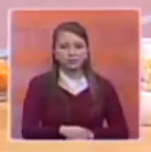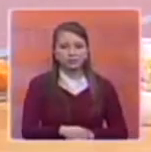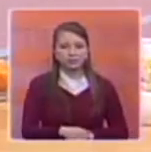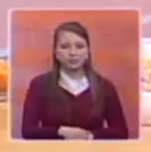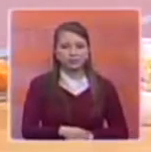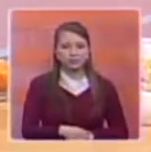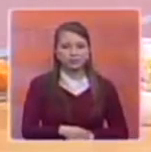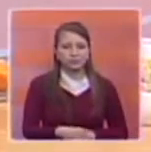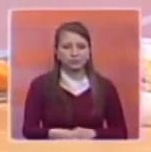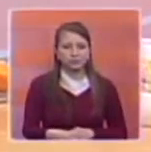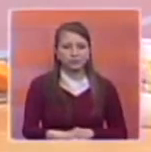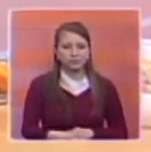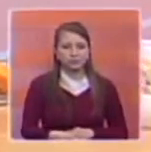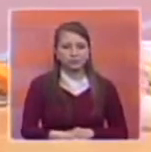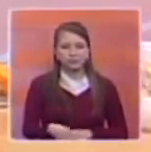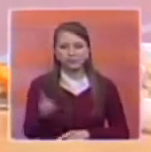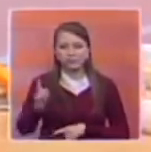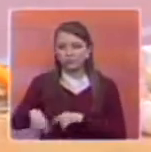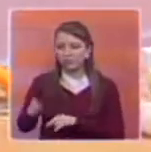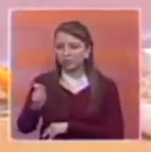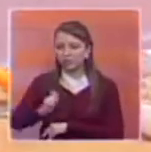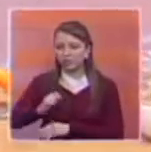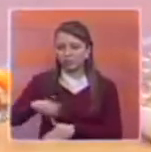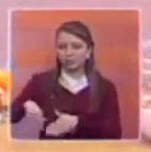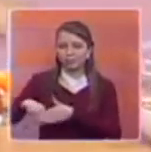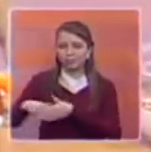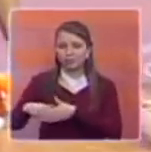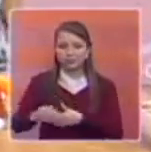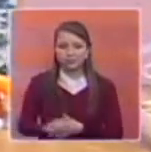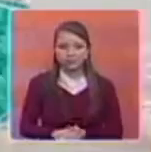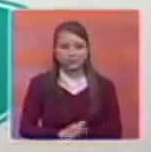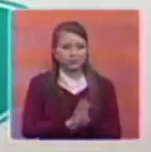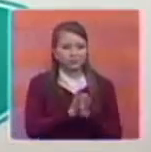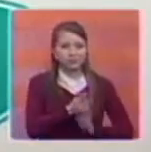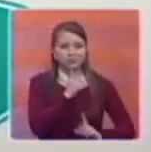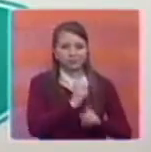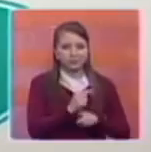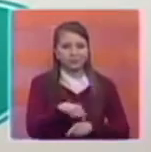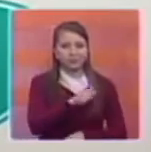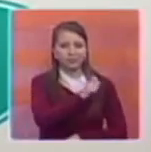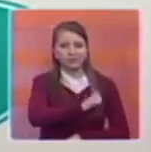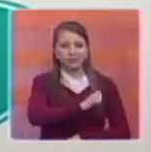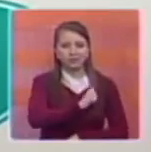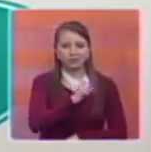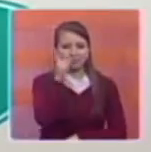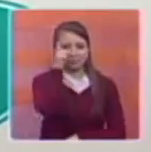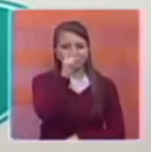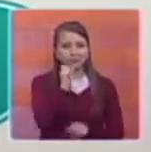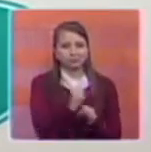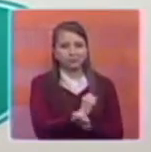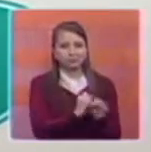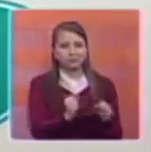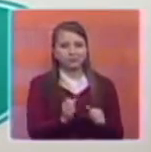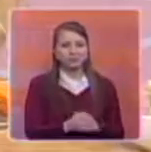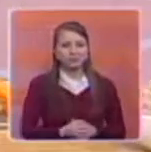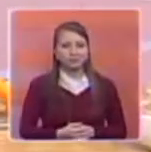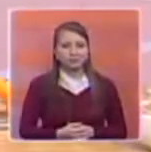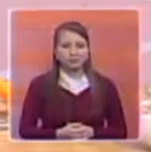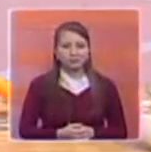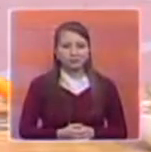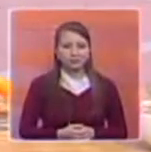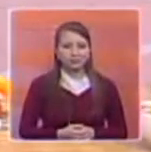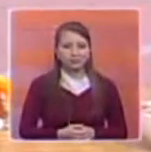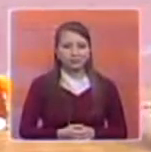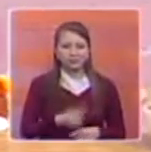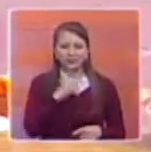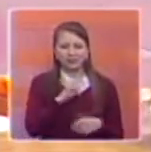sobra el dinero. Ahorita no hay sueldo que alcance. Pero en ningún lado, pues no hay sueldo que alcance. No hay sueldo que alcance. Es una